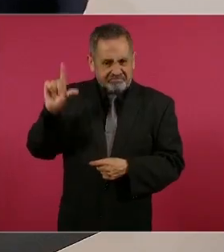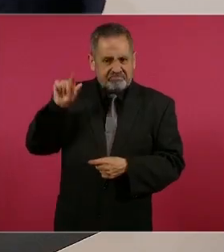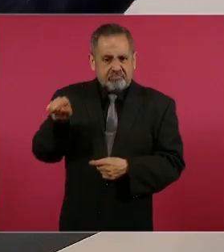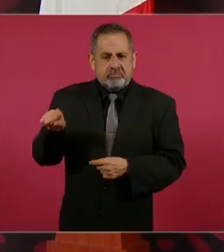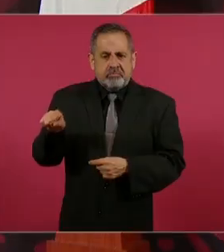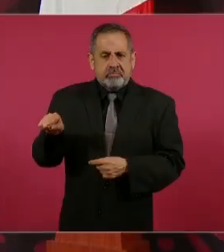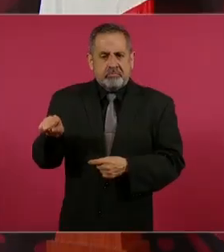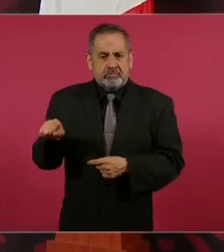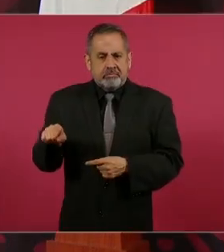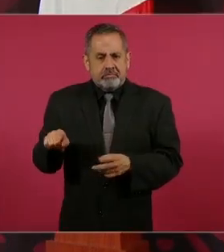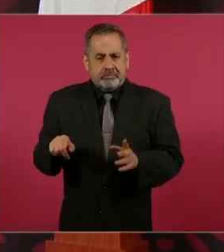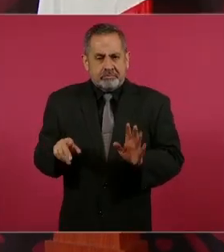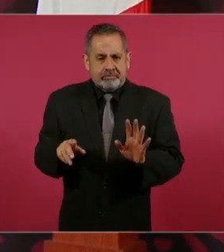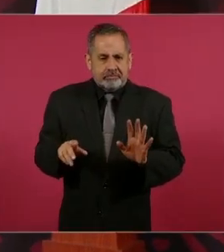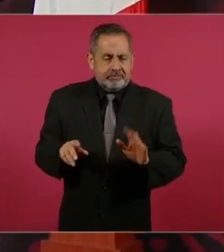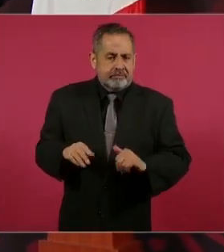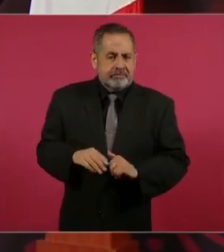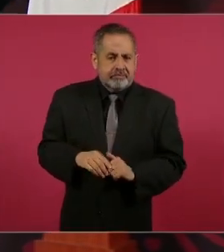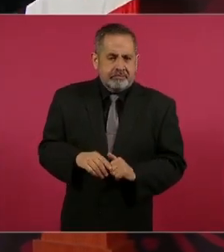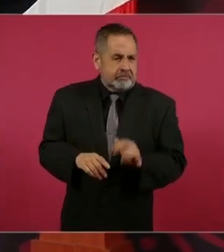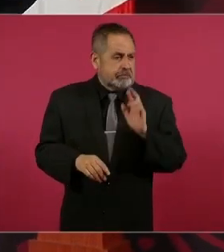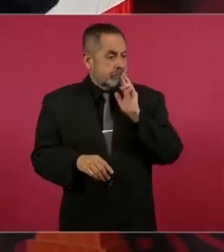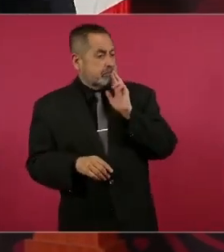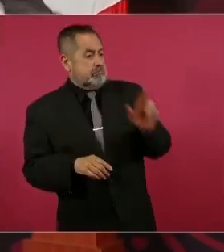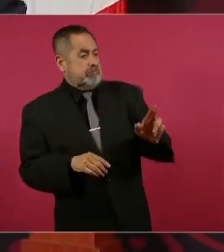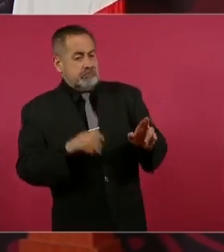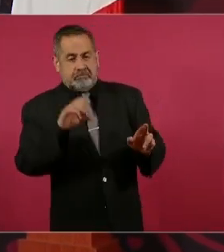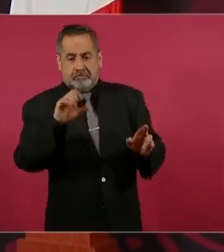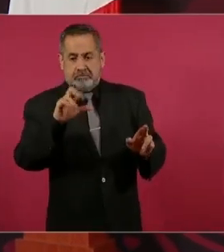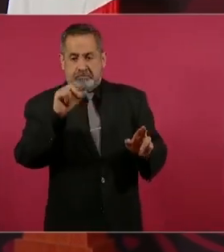No es para contestarle a Carlos,